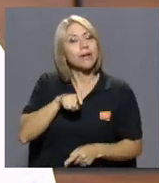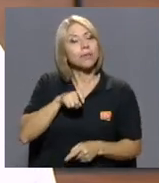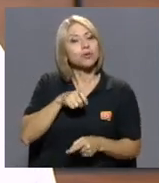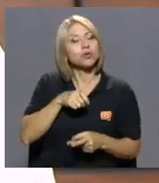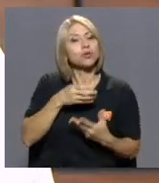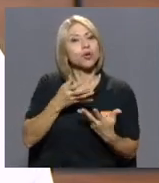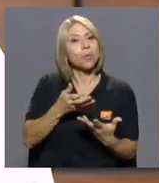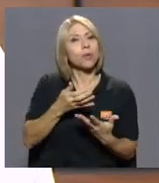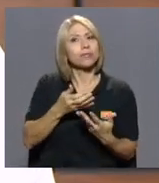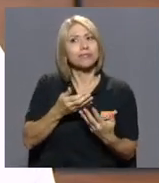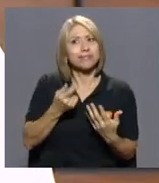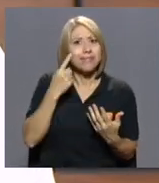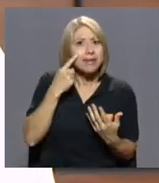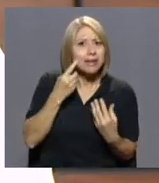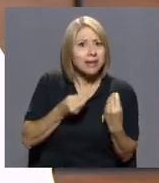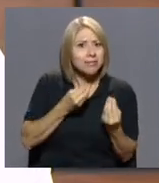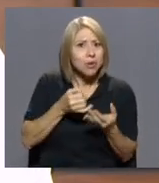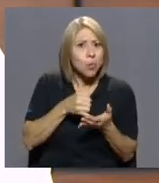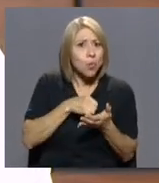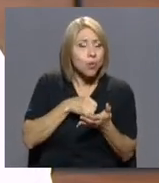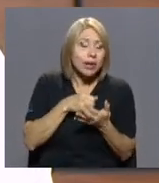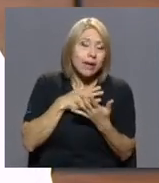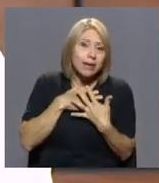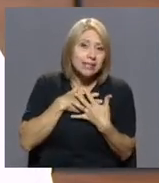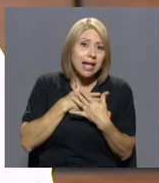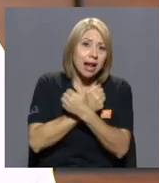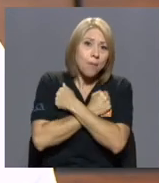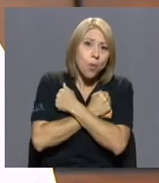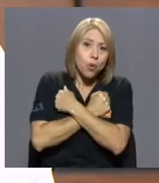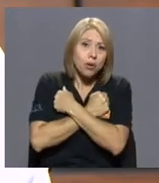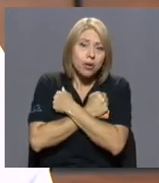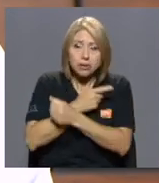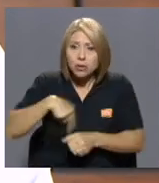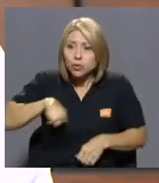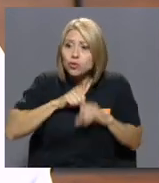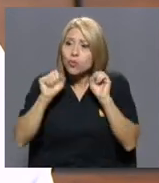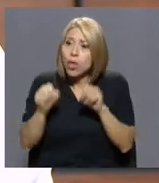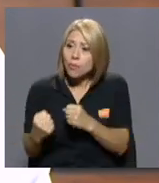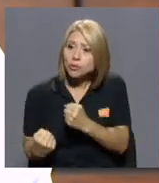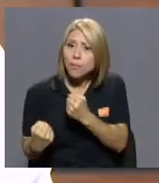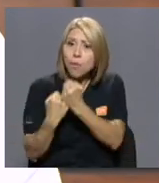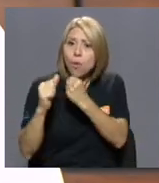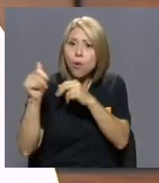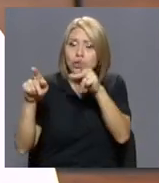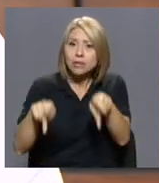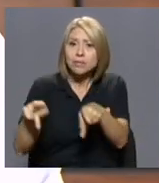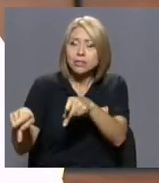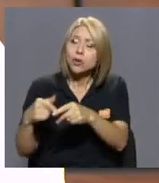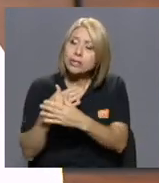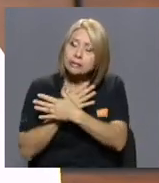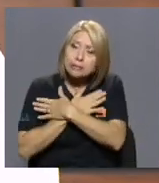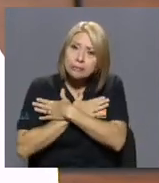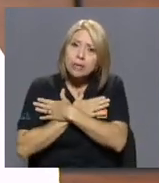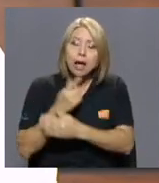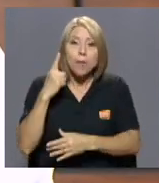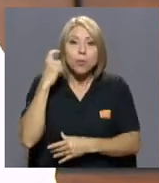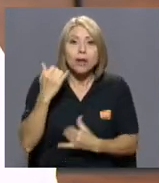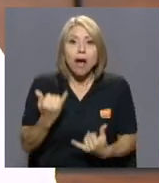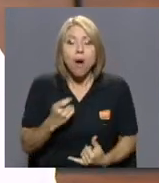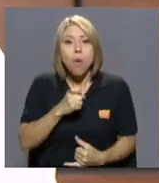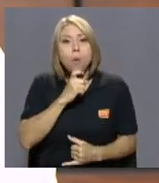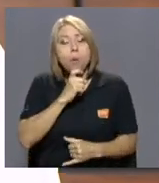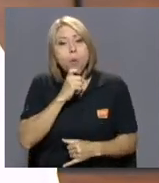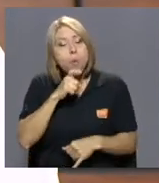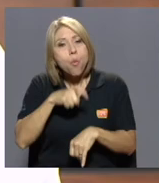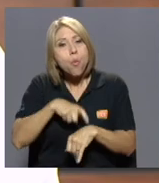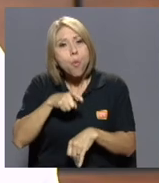tengamos la potestad y la posibilidad de trabajar con nuestro prójimo, porque estamos pasando un momento muy difícil, las estadísticas lo demuestran. Y